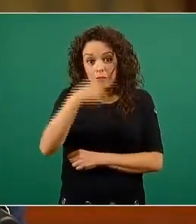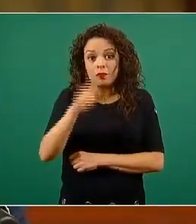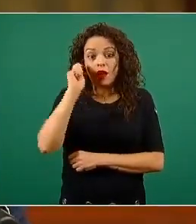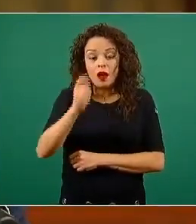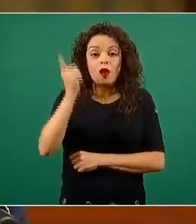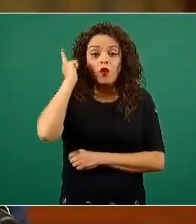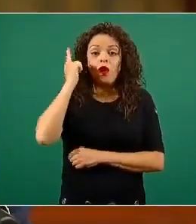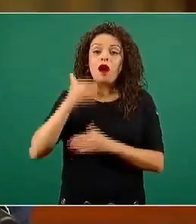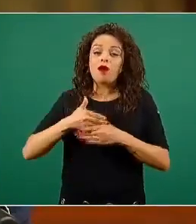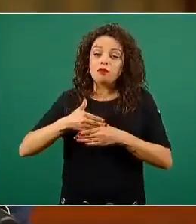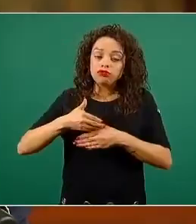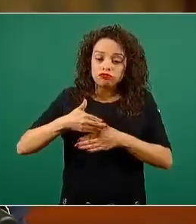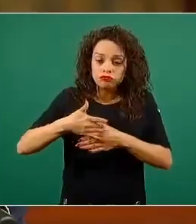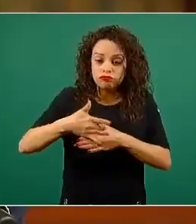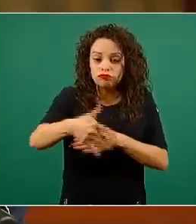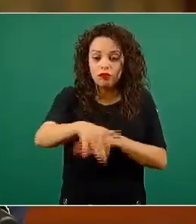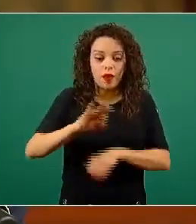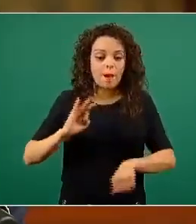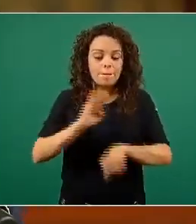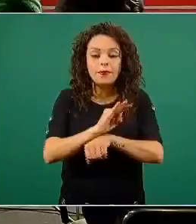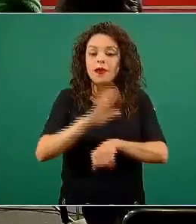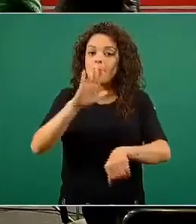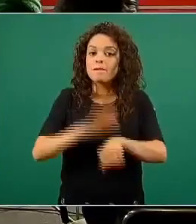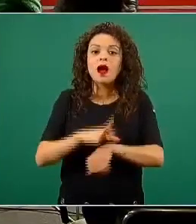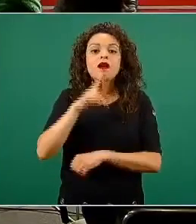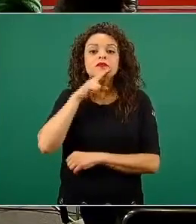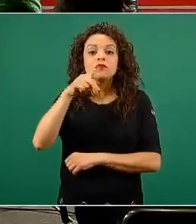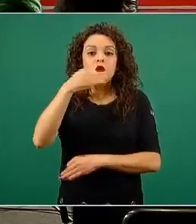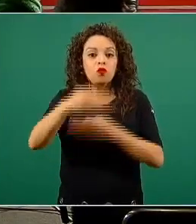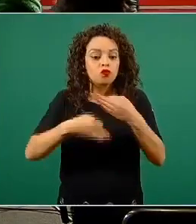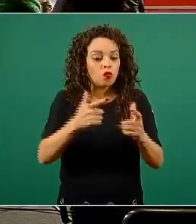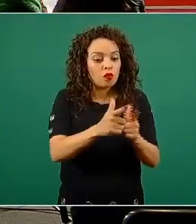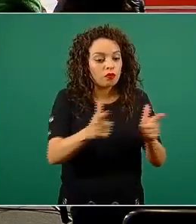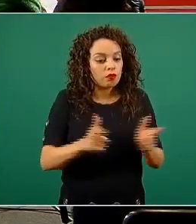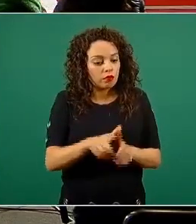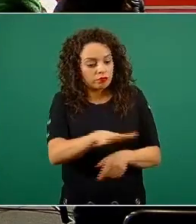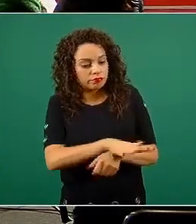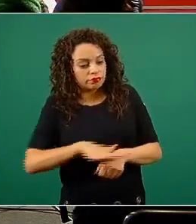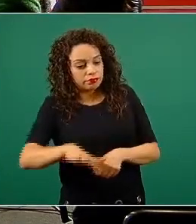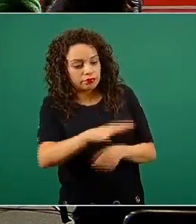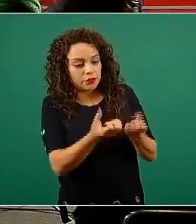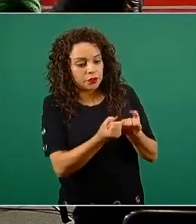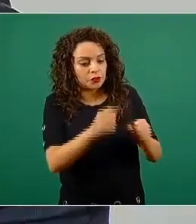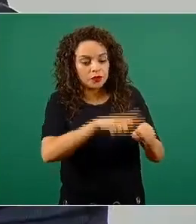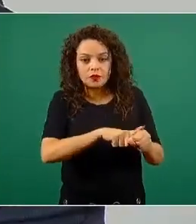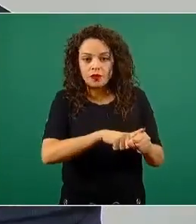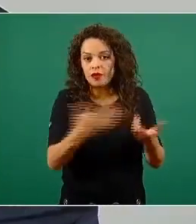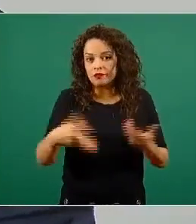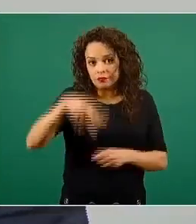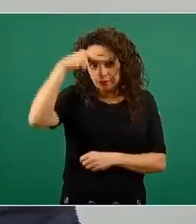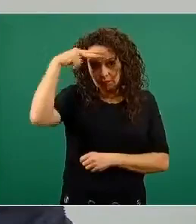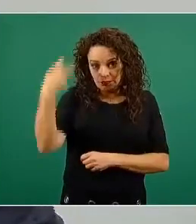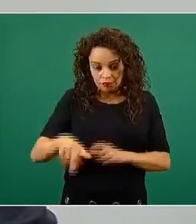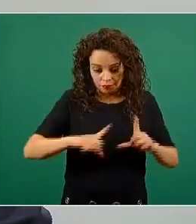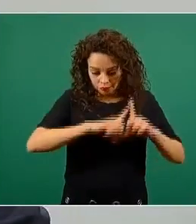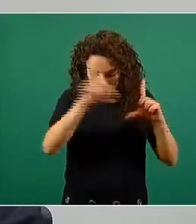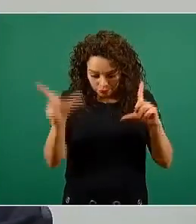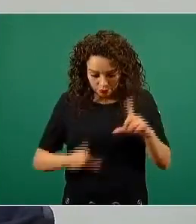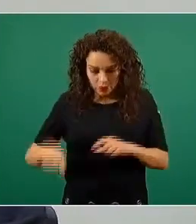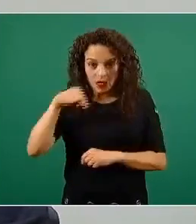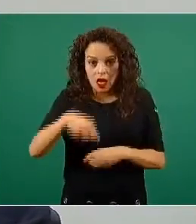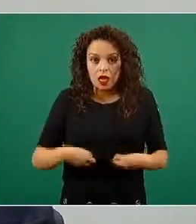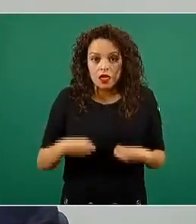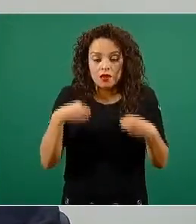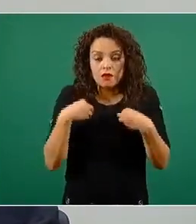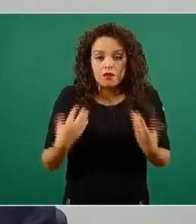para que la protección sea efectiva para todo el grupo social, en este caso los mexicanos, mexicanas y quienes residimos en este país, se